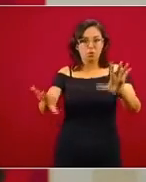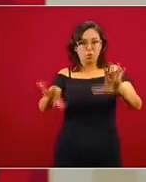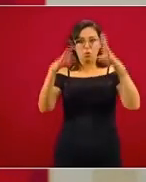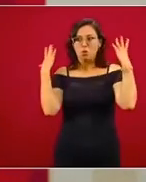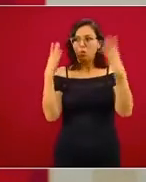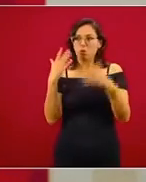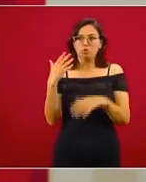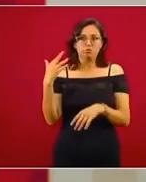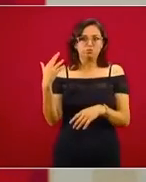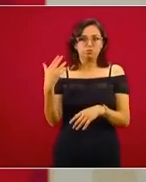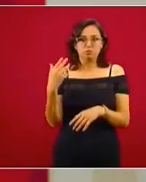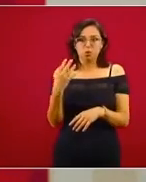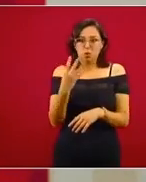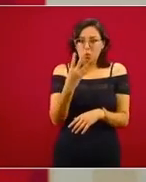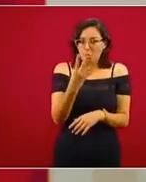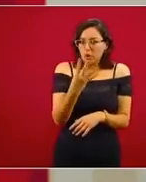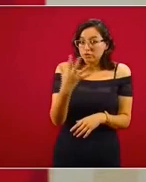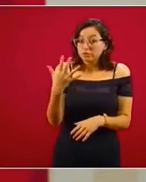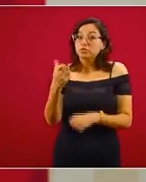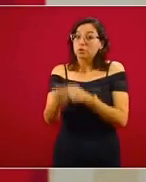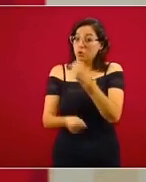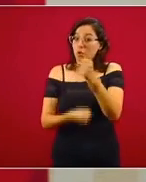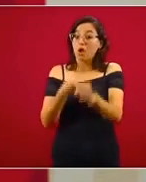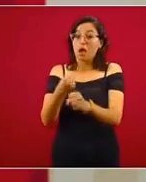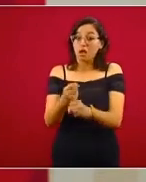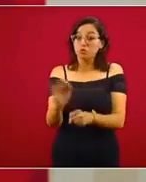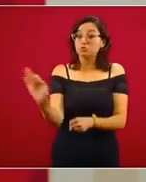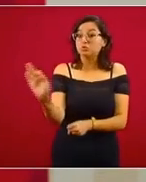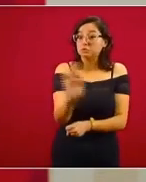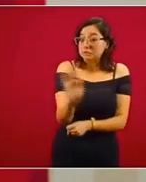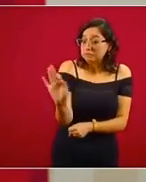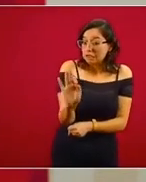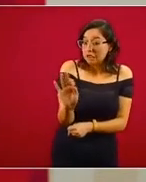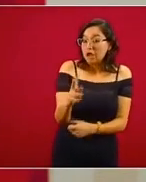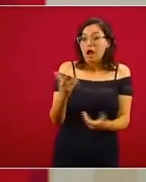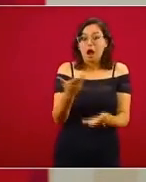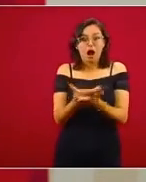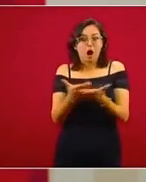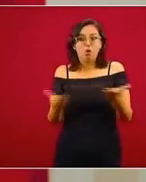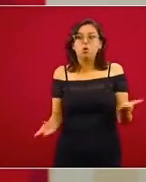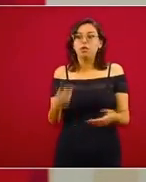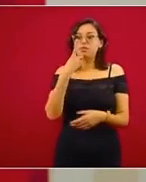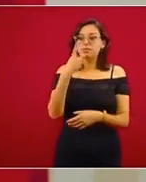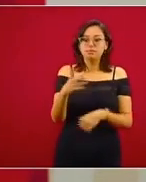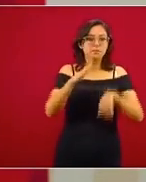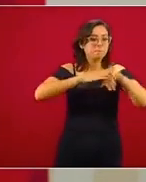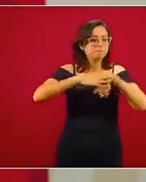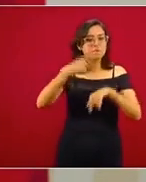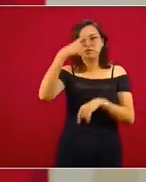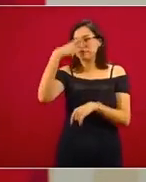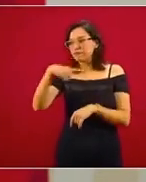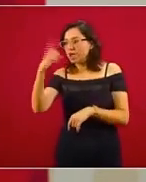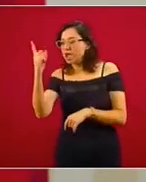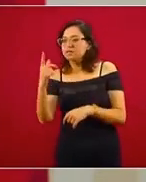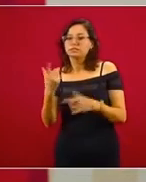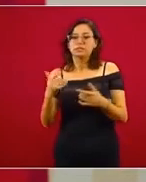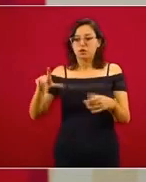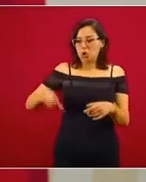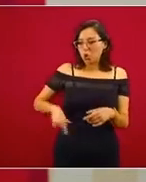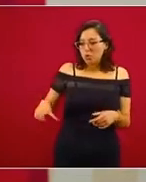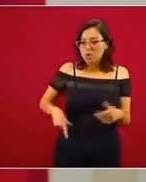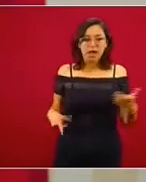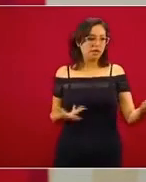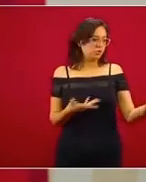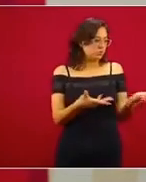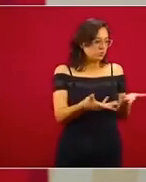rápido, a podríamos hablar de 4 o vaccination 5 años. Hoy se ha in hablado such a sobre distintos fast mecanismos de facilitación que time. hay Usually it's entre 4 or 5 gobiernos con